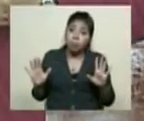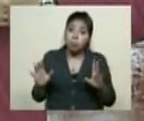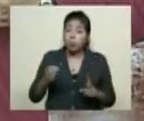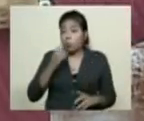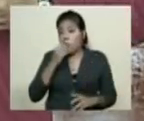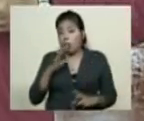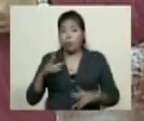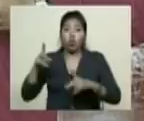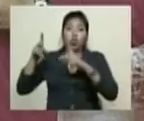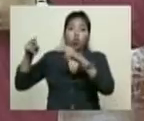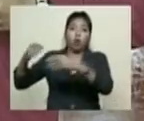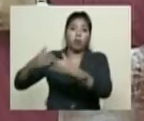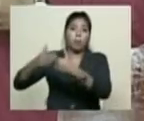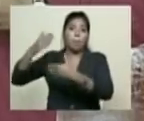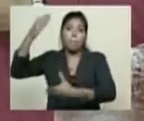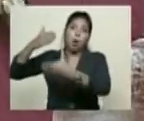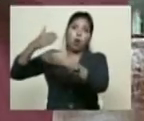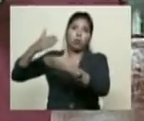de Venezuela.